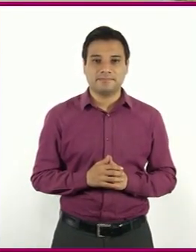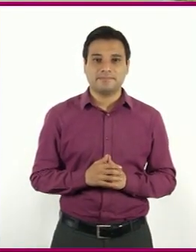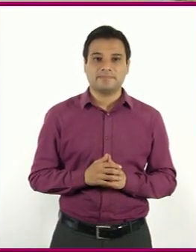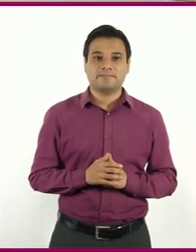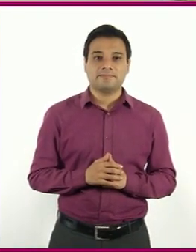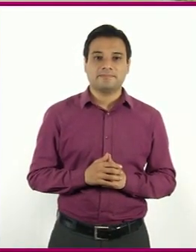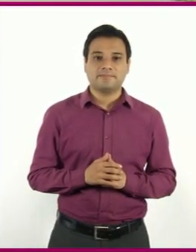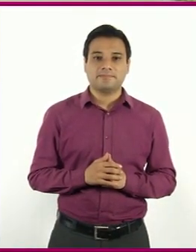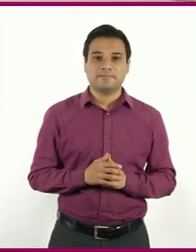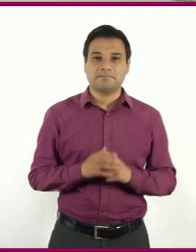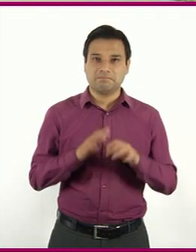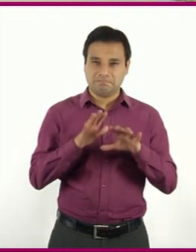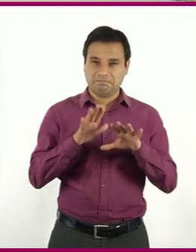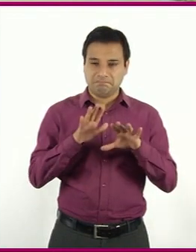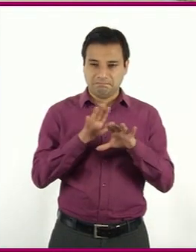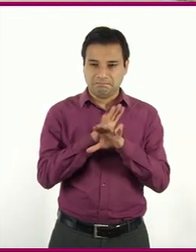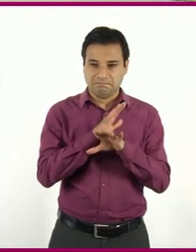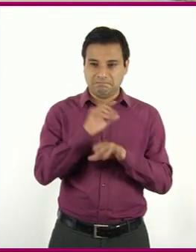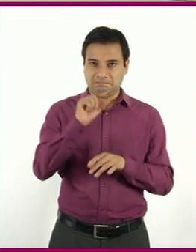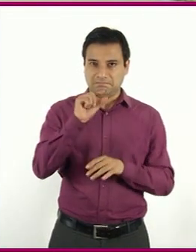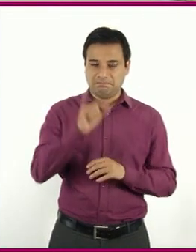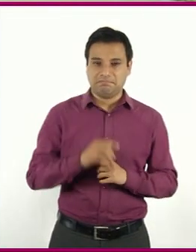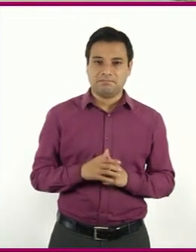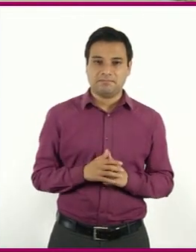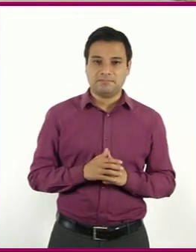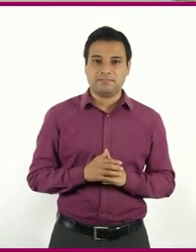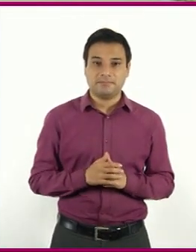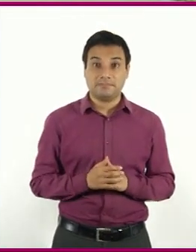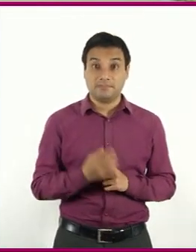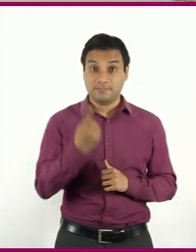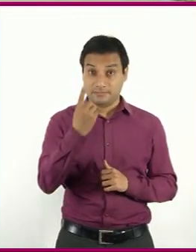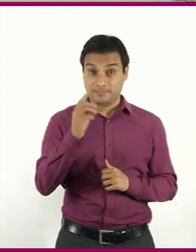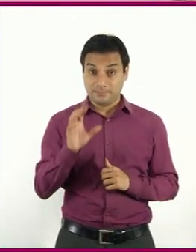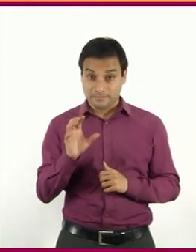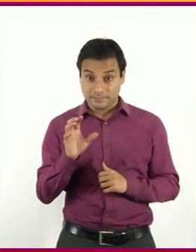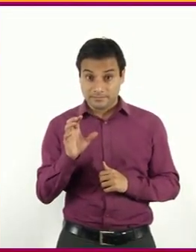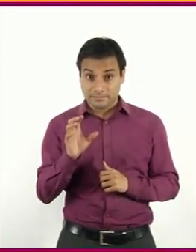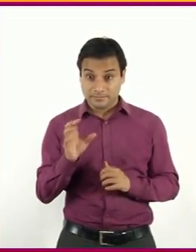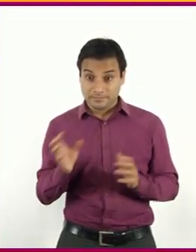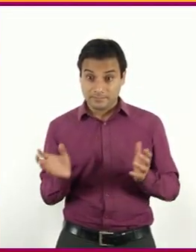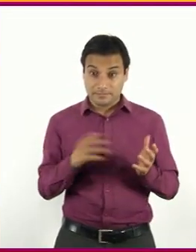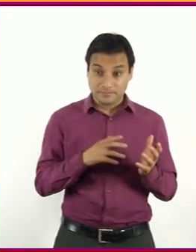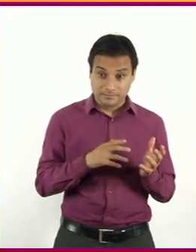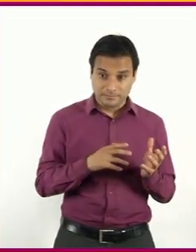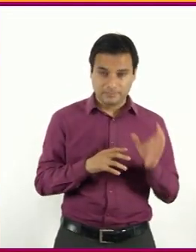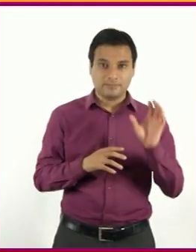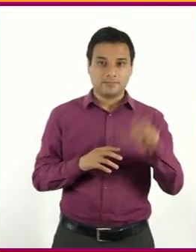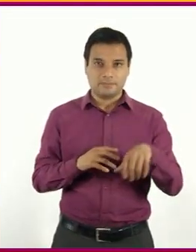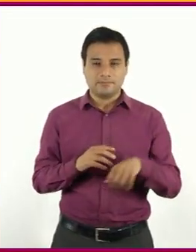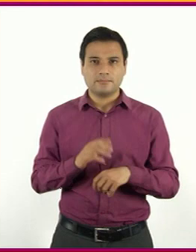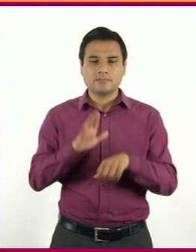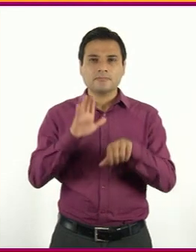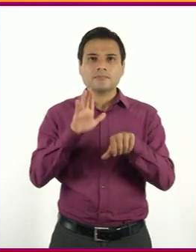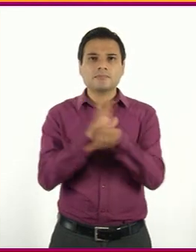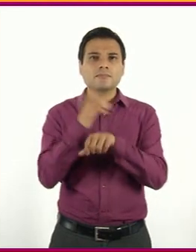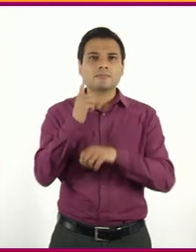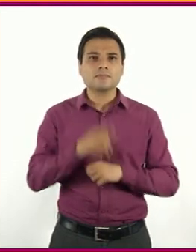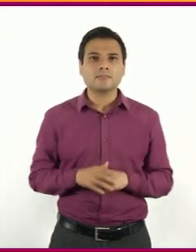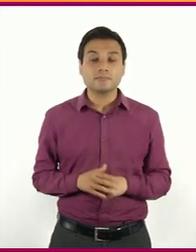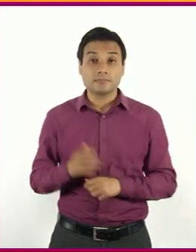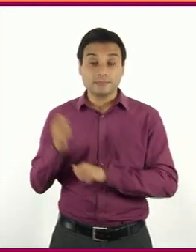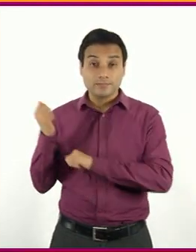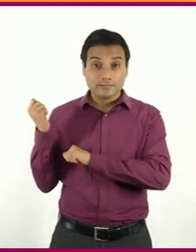modificación en lo que estás haciendo, Daniel. Vas a cachar con una. Se la pasa a la otra y lanzamos. ¿Por qué? En el béisbol